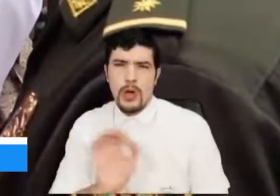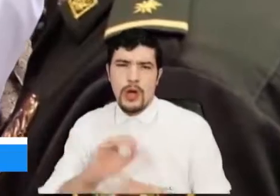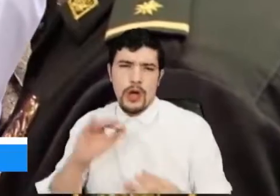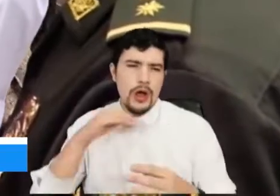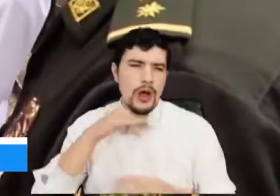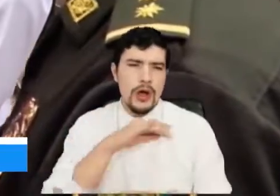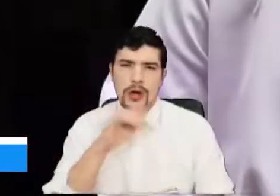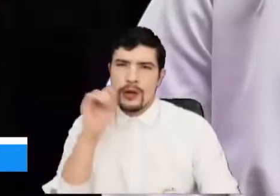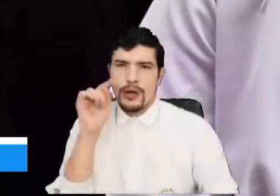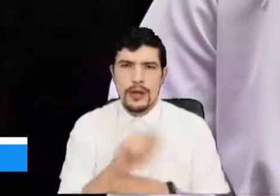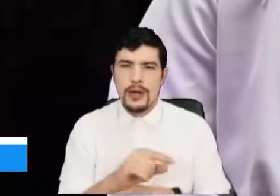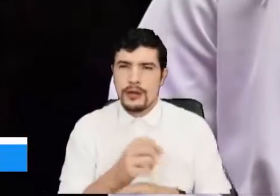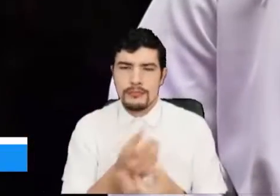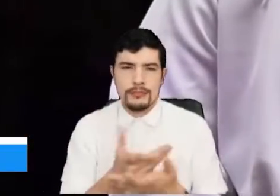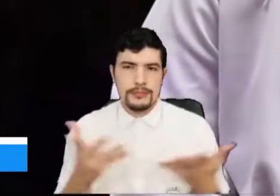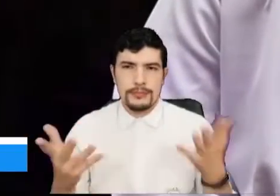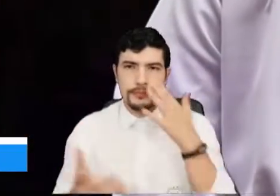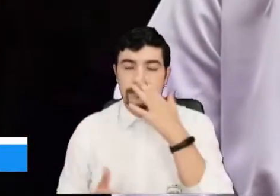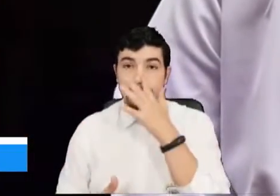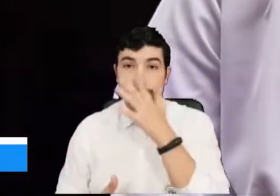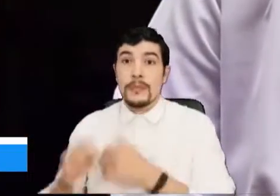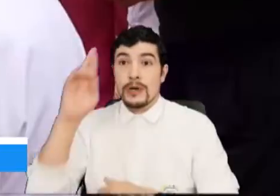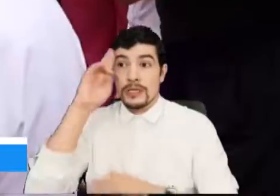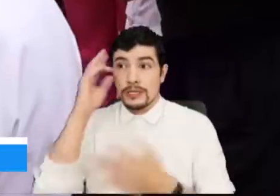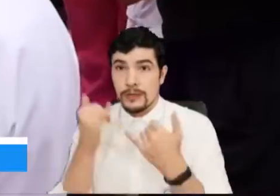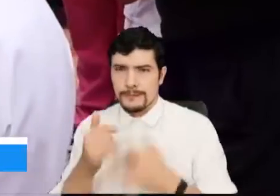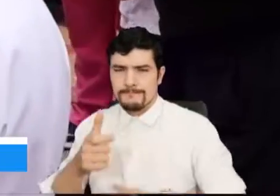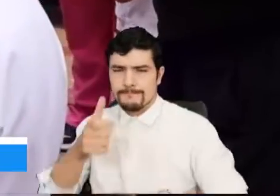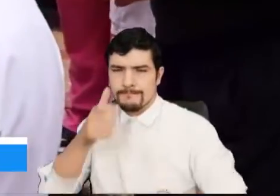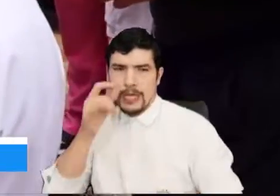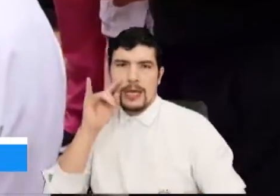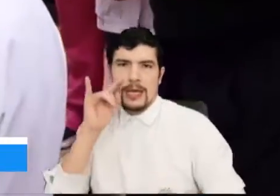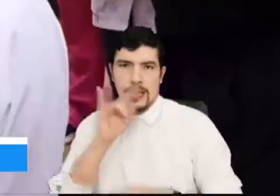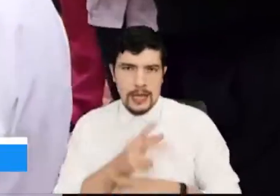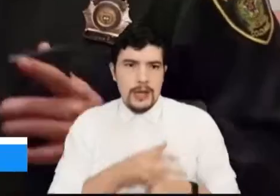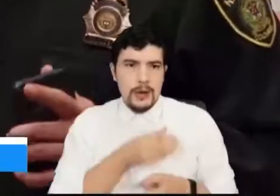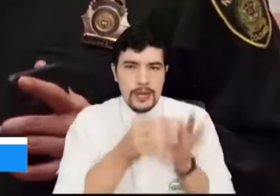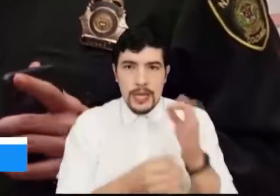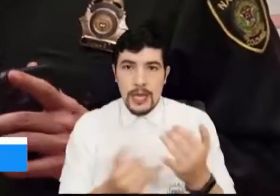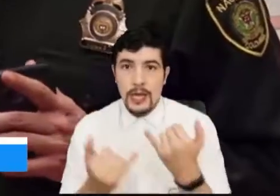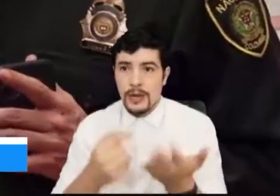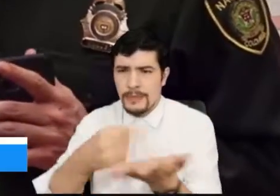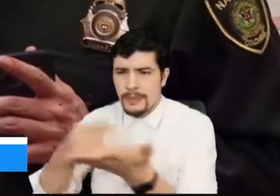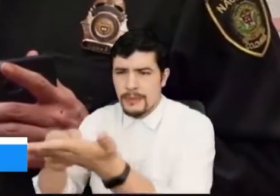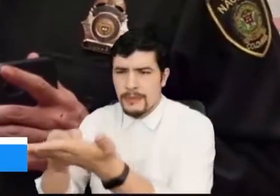contaminarse. Los miles de trabajadores de la salud de todo el área metropolitana ahora se pueden sentir más seguros.